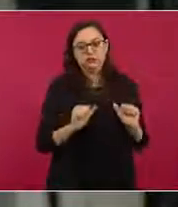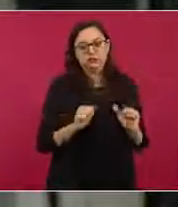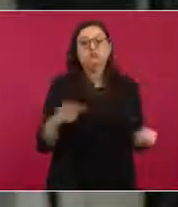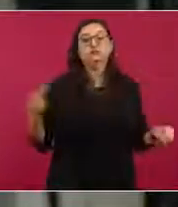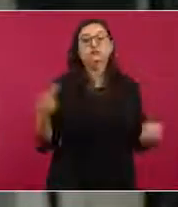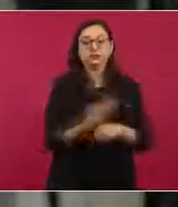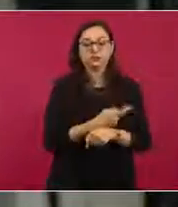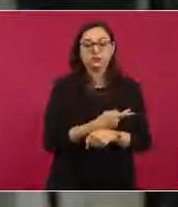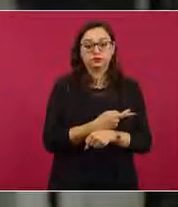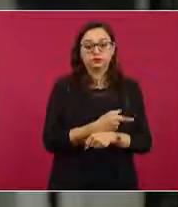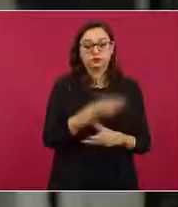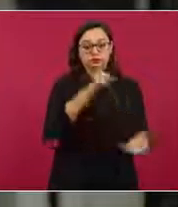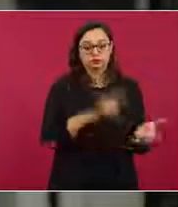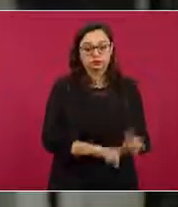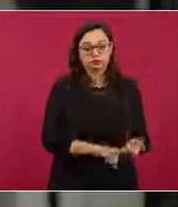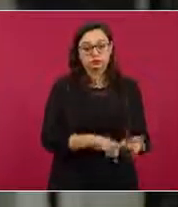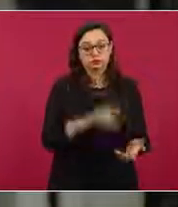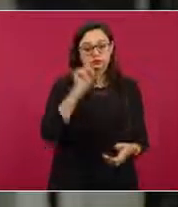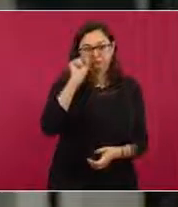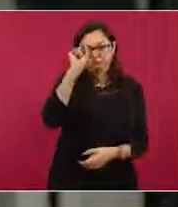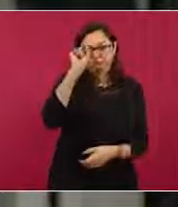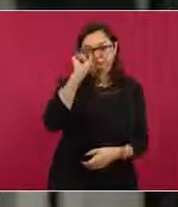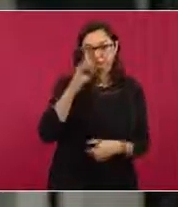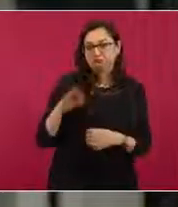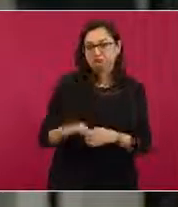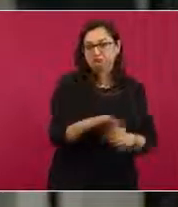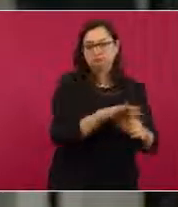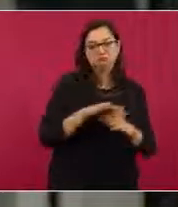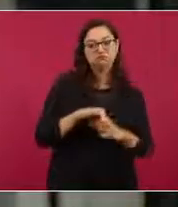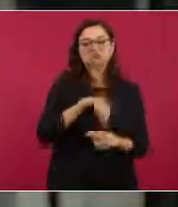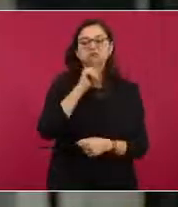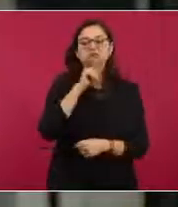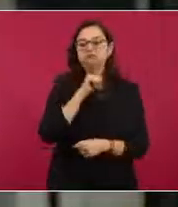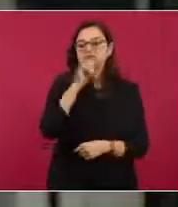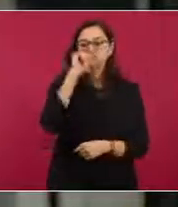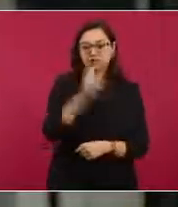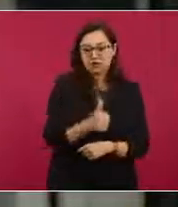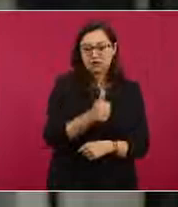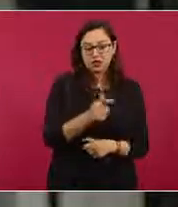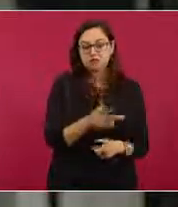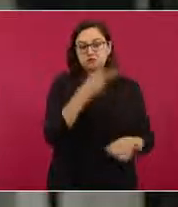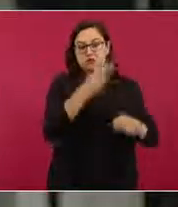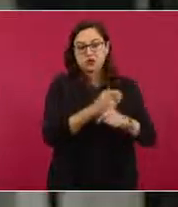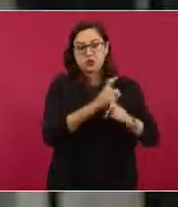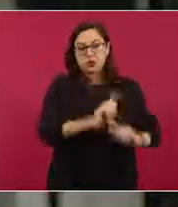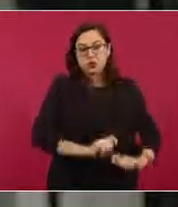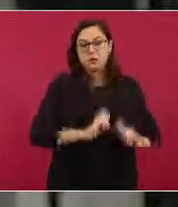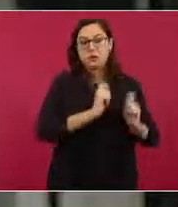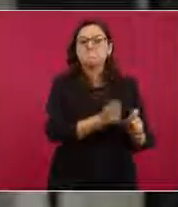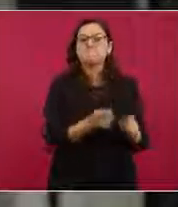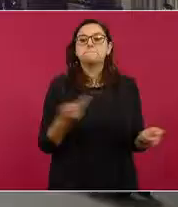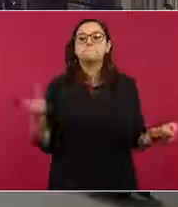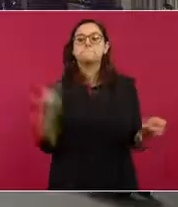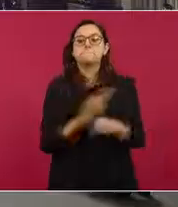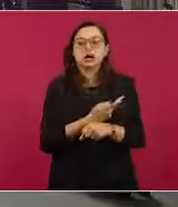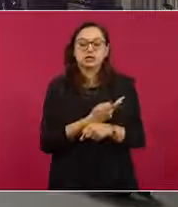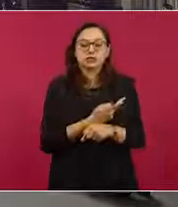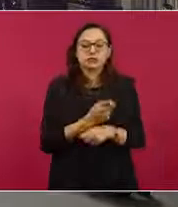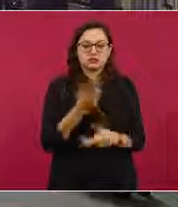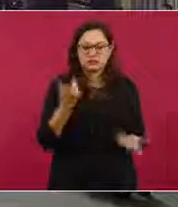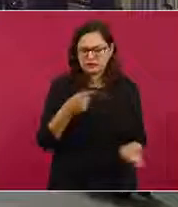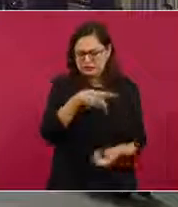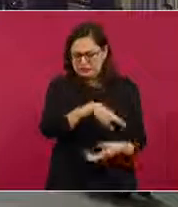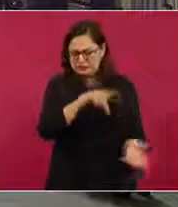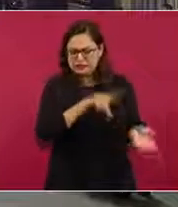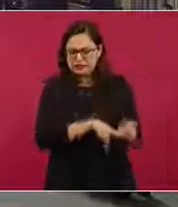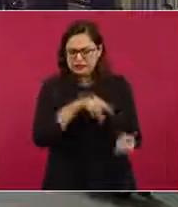segunda autoridad del sindicato al mando. Entonces, estando en las mismas circunstancias, la pregunta es: ¿por qué no ha habido elecciones y si las va a haber